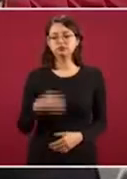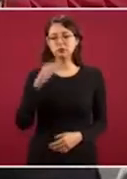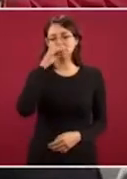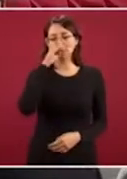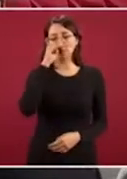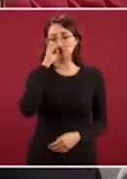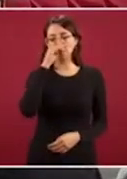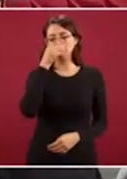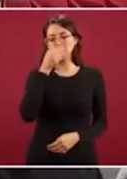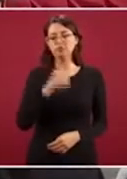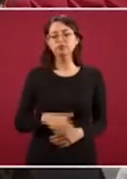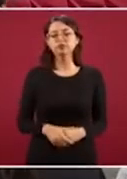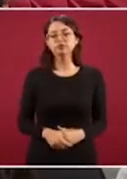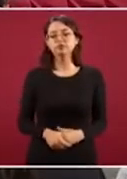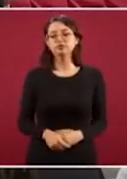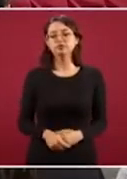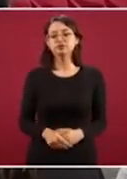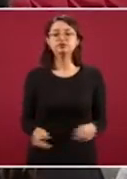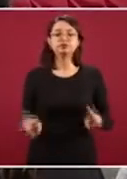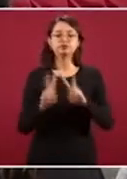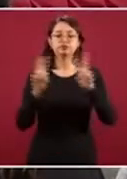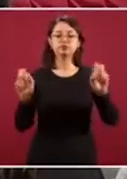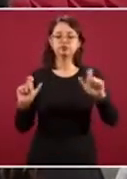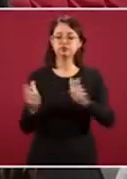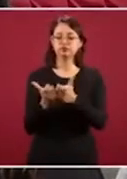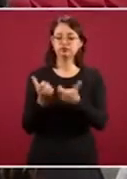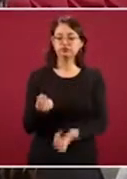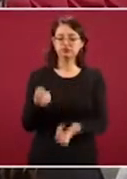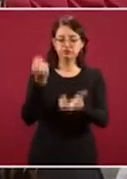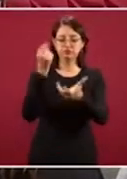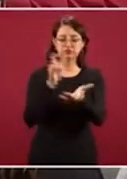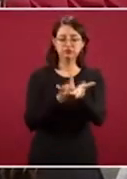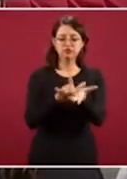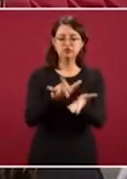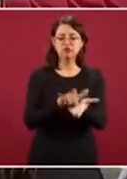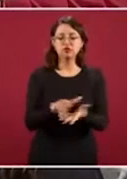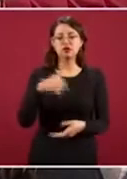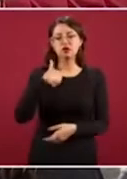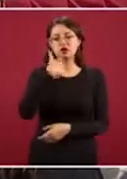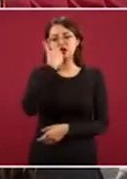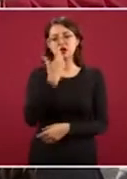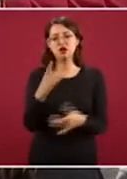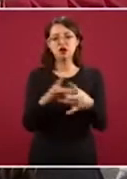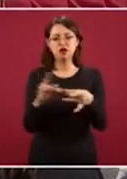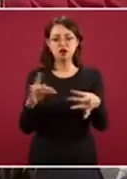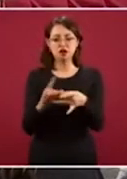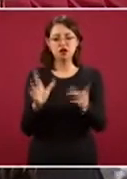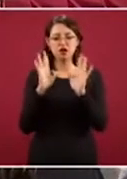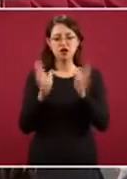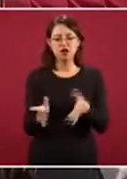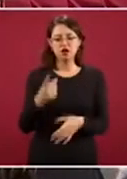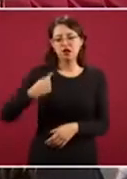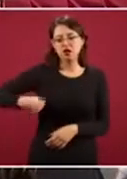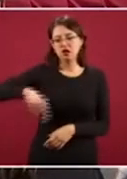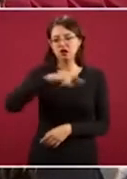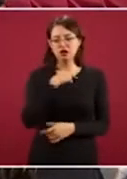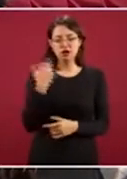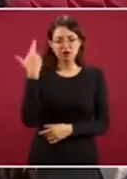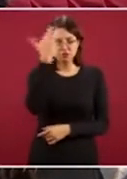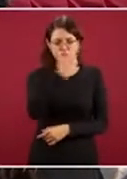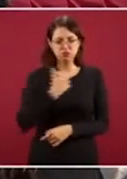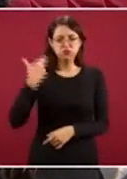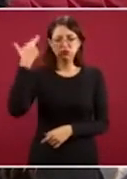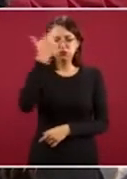en el caso del del fidecomiso quisiera compartirles que hemos hecho un análisis y bueno en el